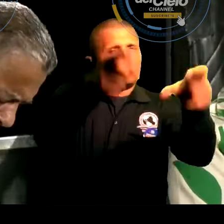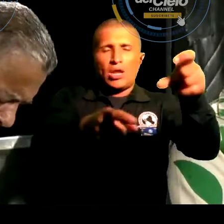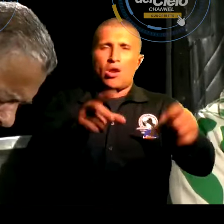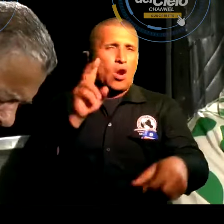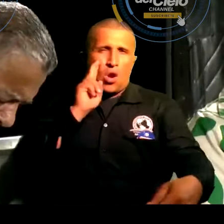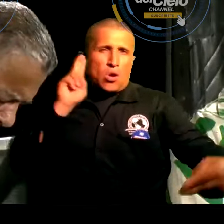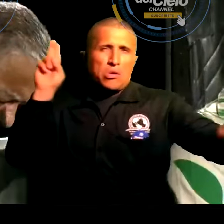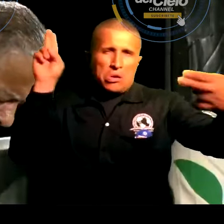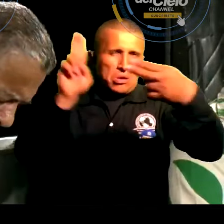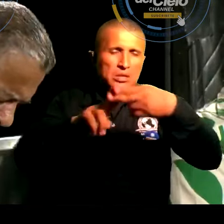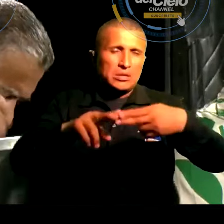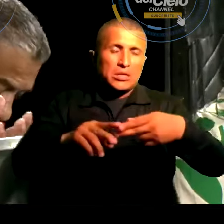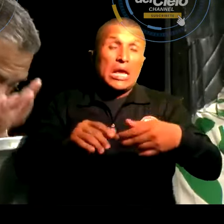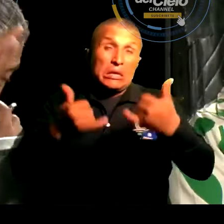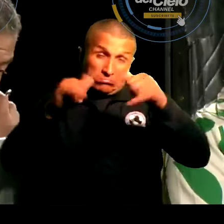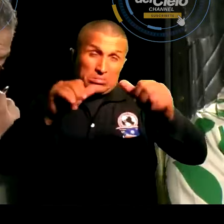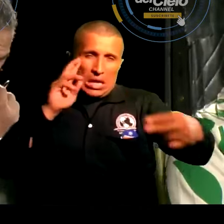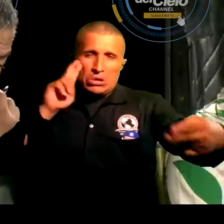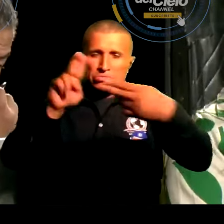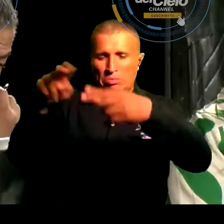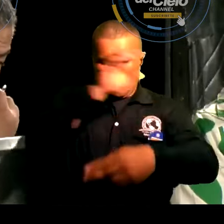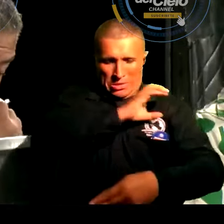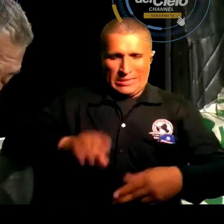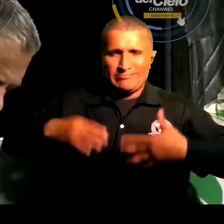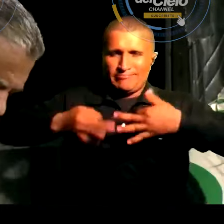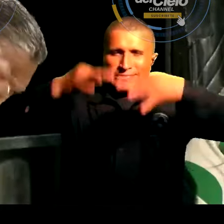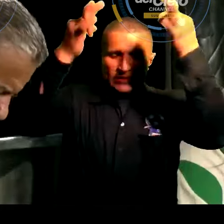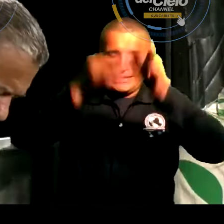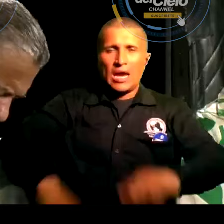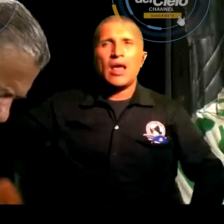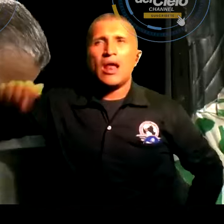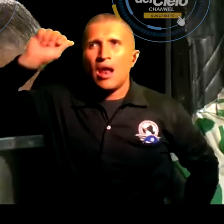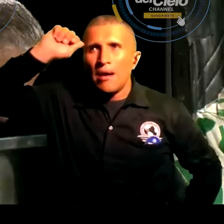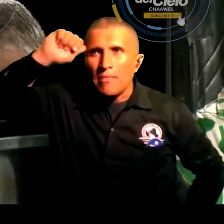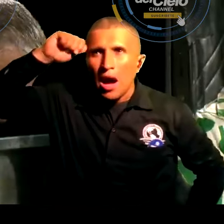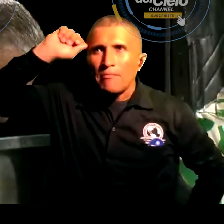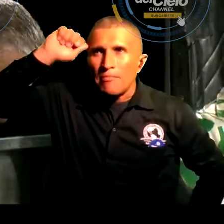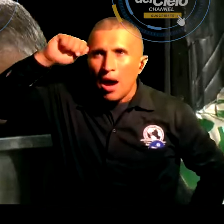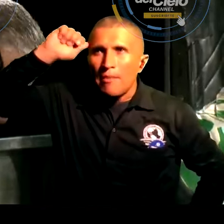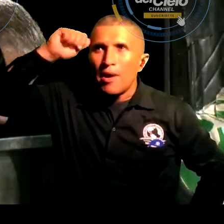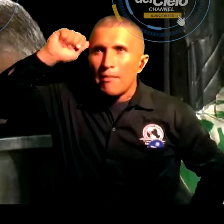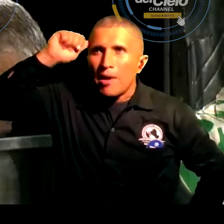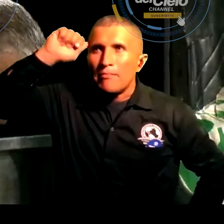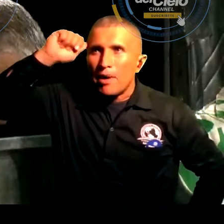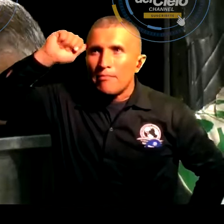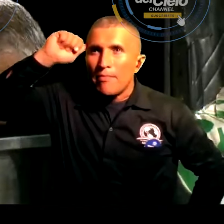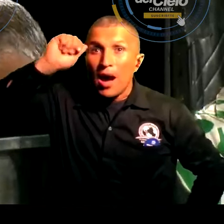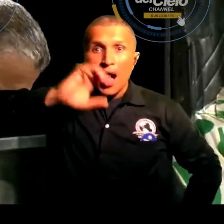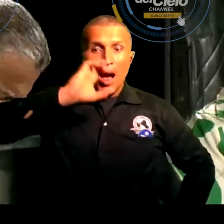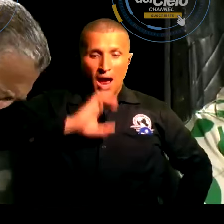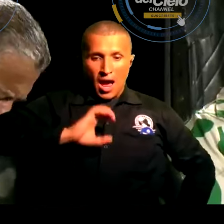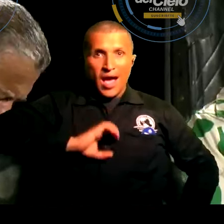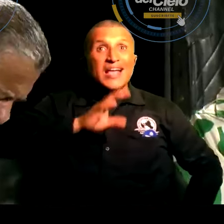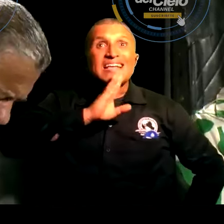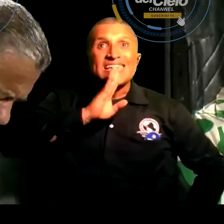conocemos, recordar las características del evangelio de